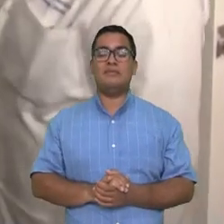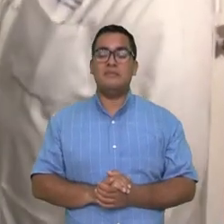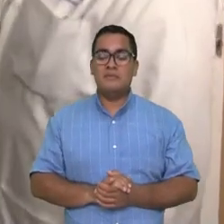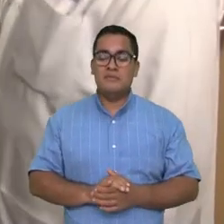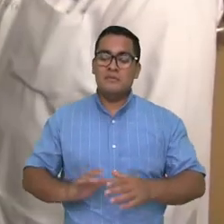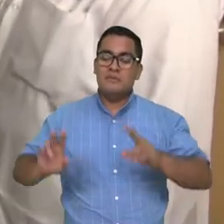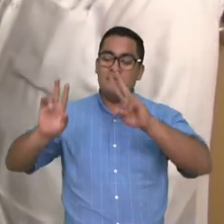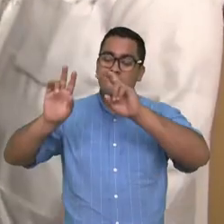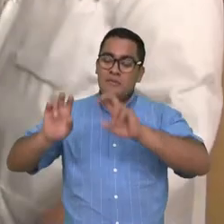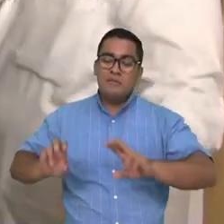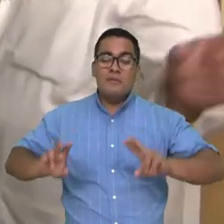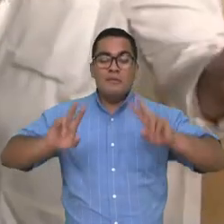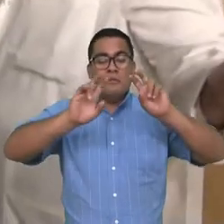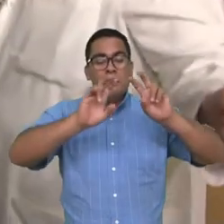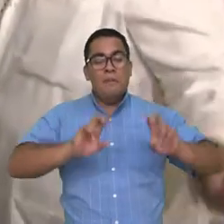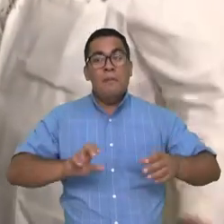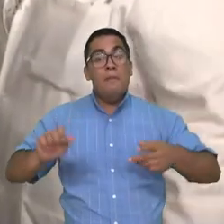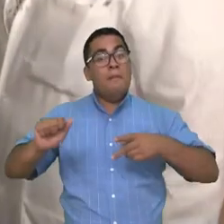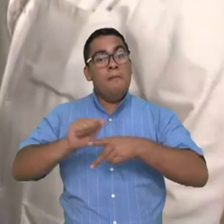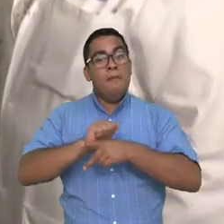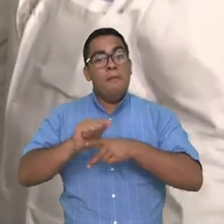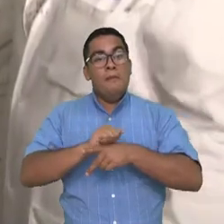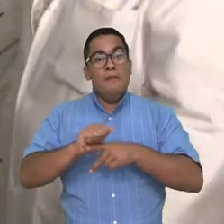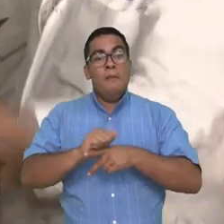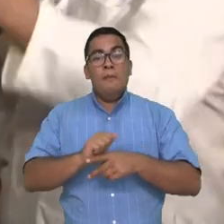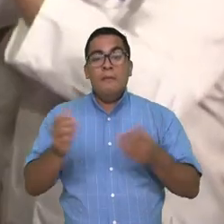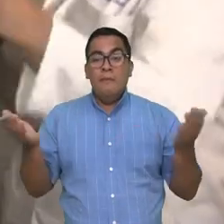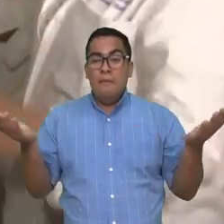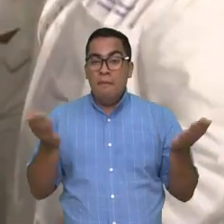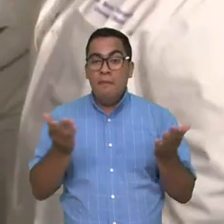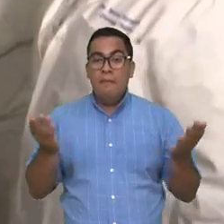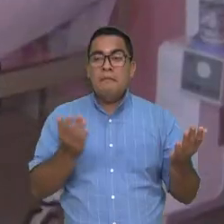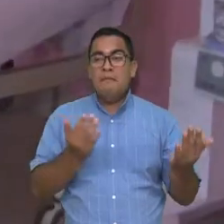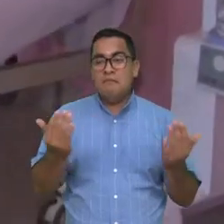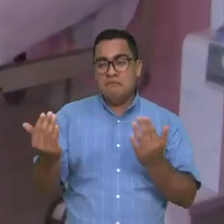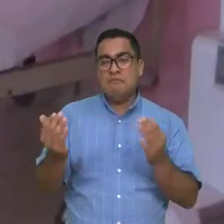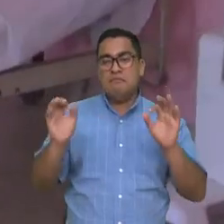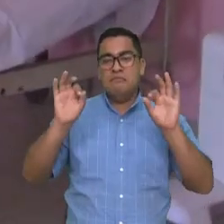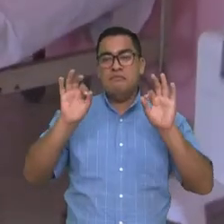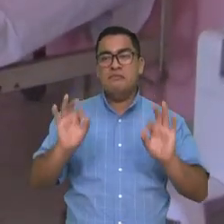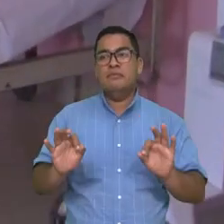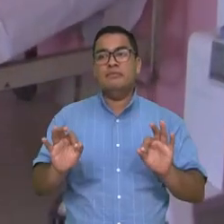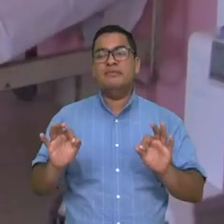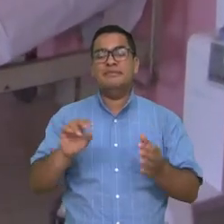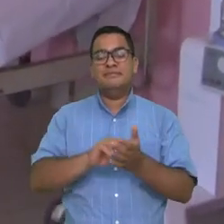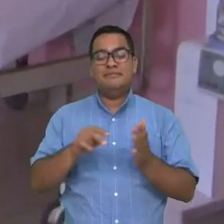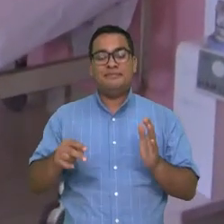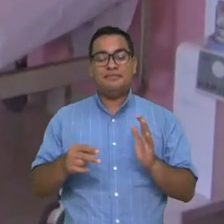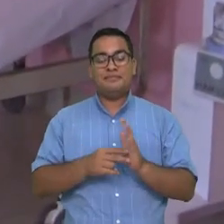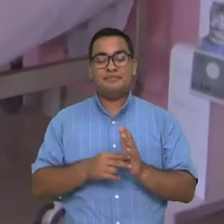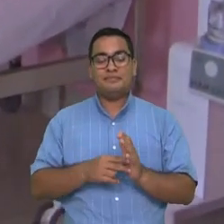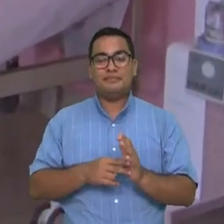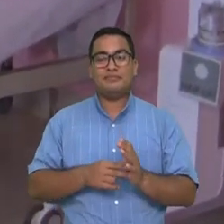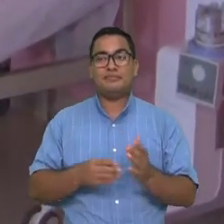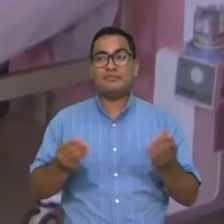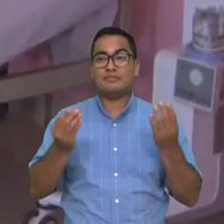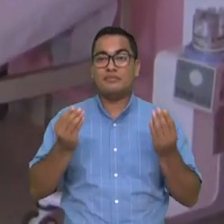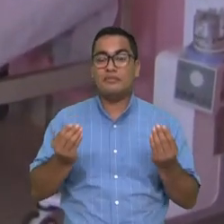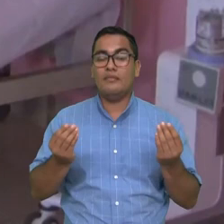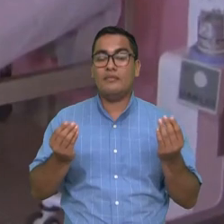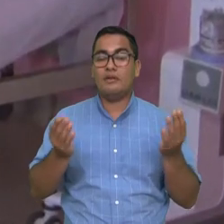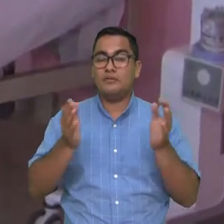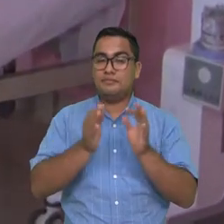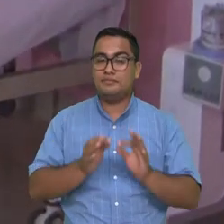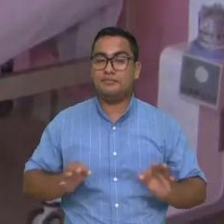hemos estado revisando, hemos estado haciendo simulacro y estamos preparados en todo ello. Además, es importante, porque esta es la